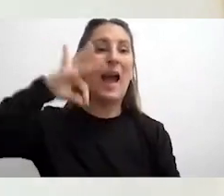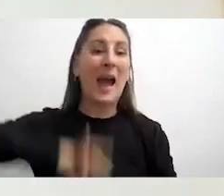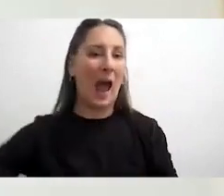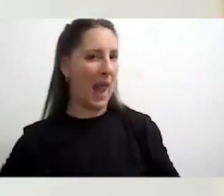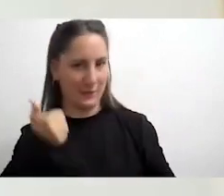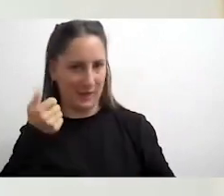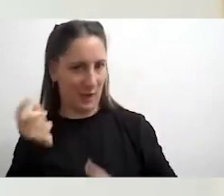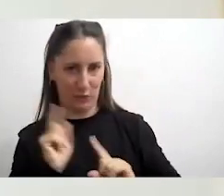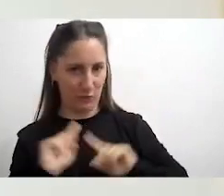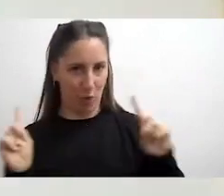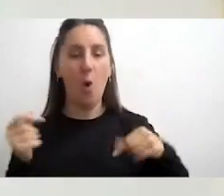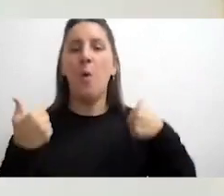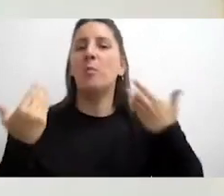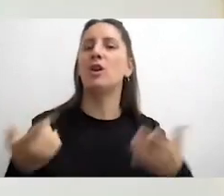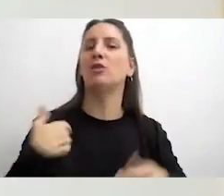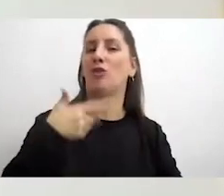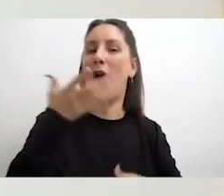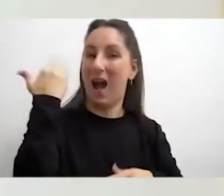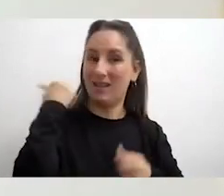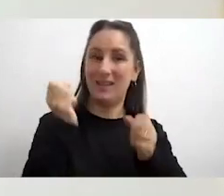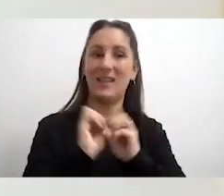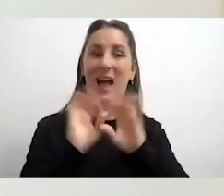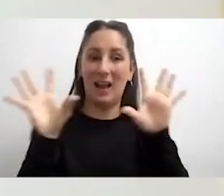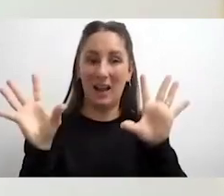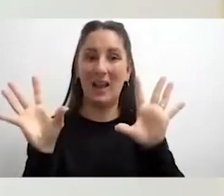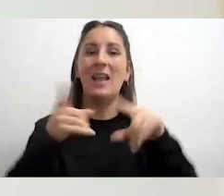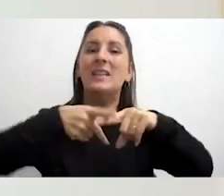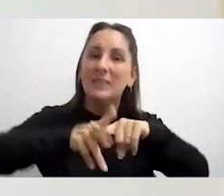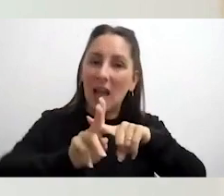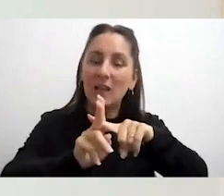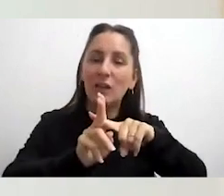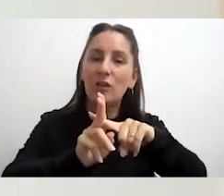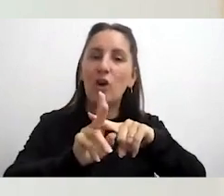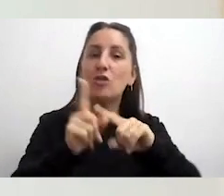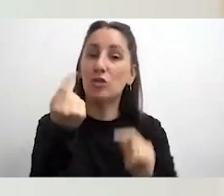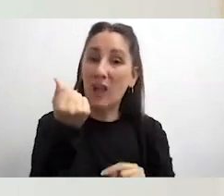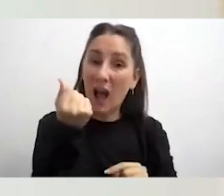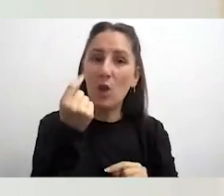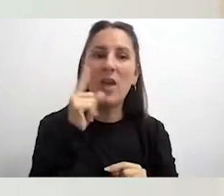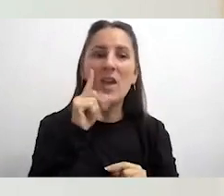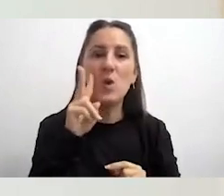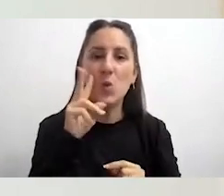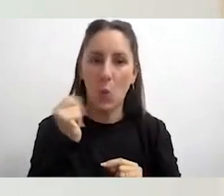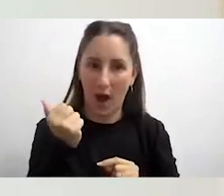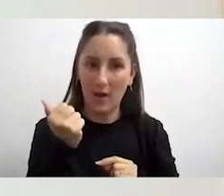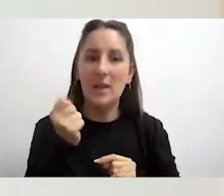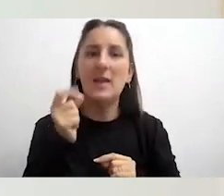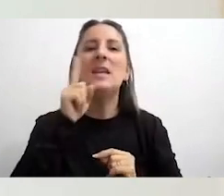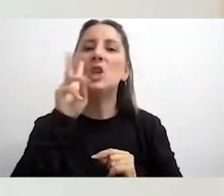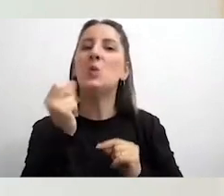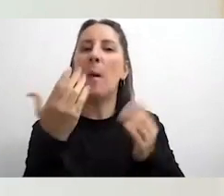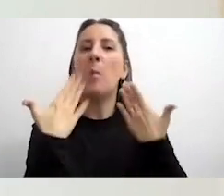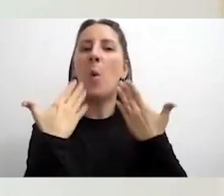también aclaraba que saldo técnico de IVA y lo que es de libre